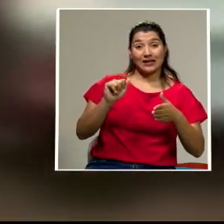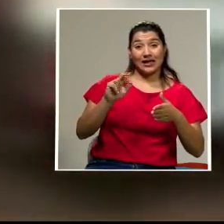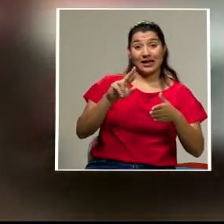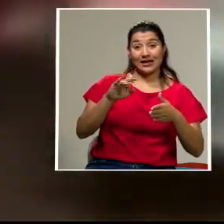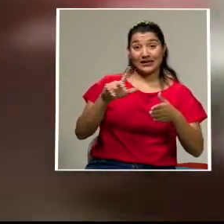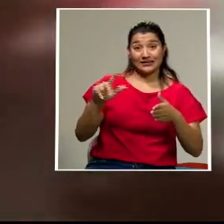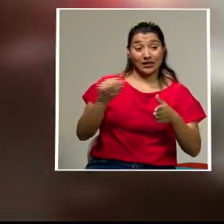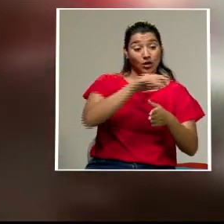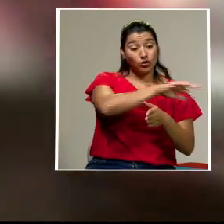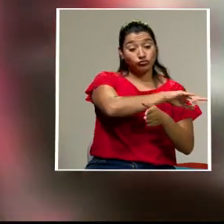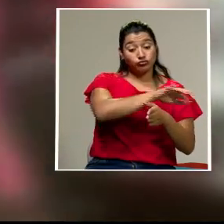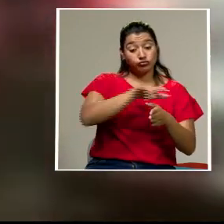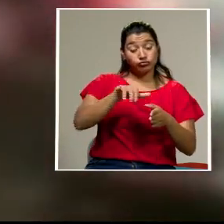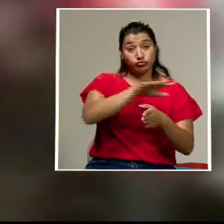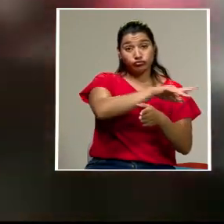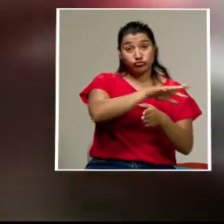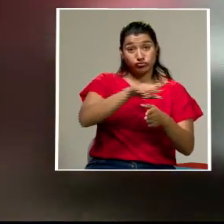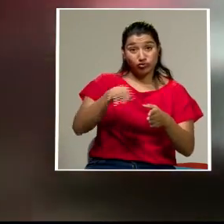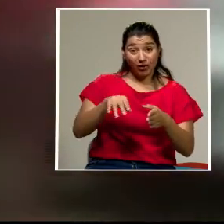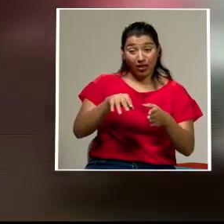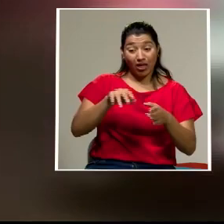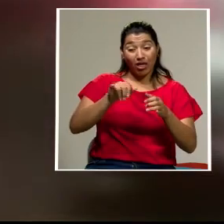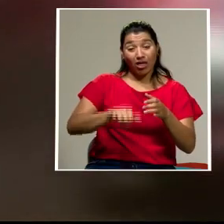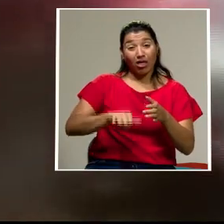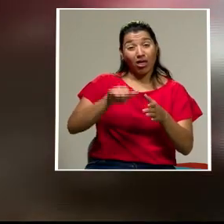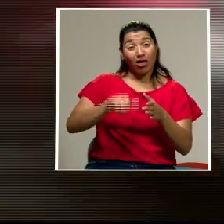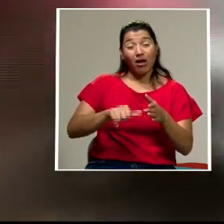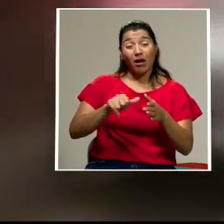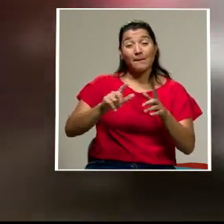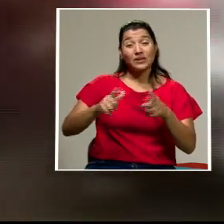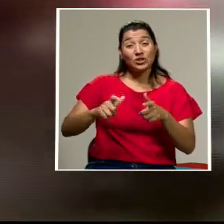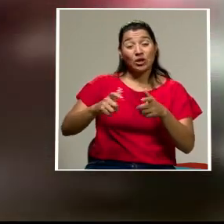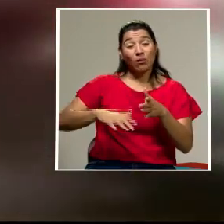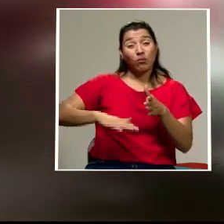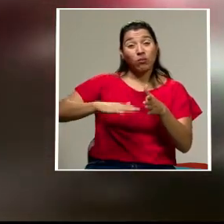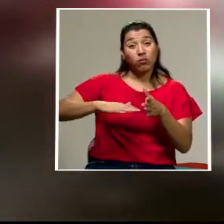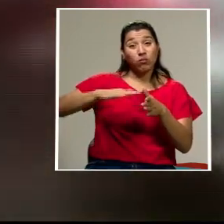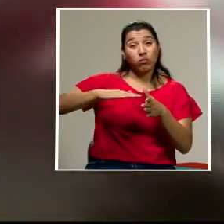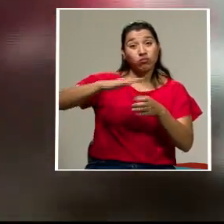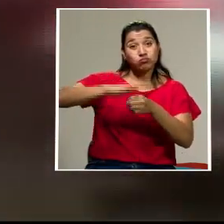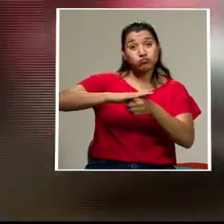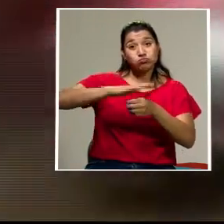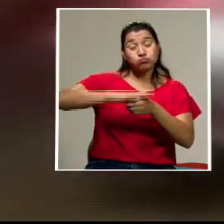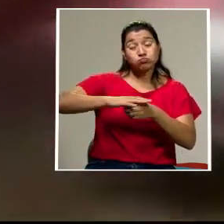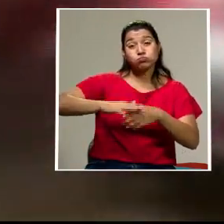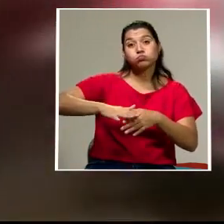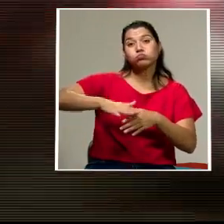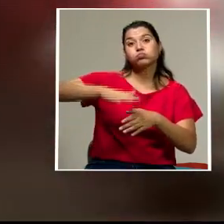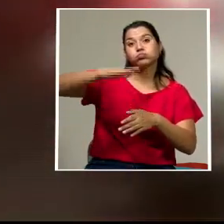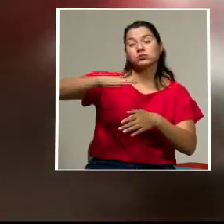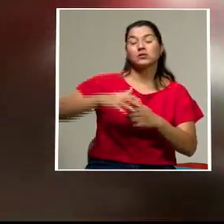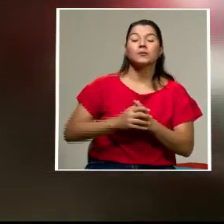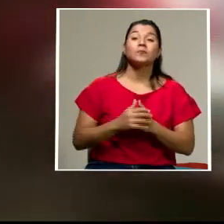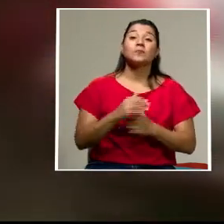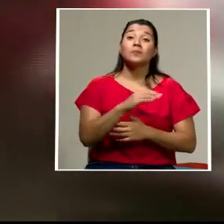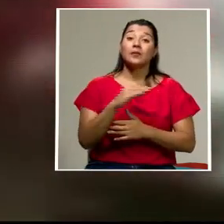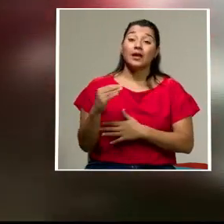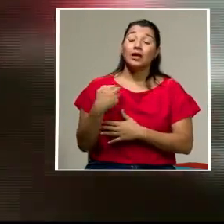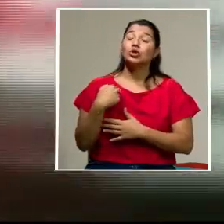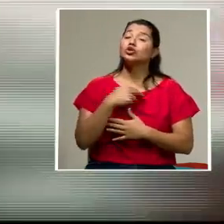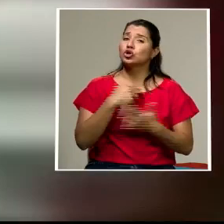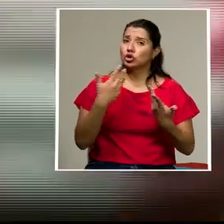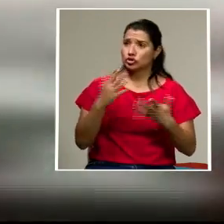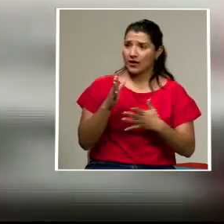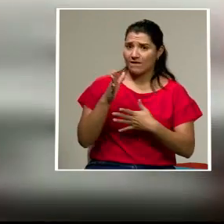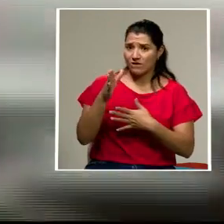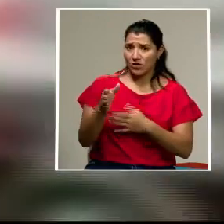otros tipos de trabajo que hemos hecho, intervenciones en lugares donde la capacidad hidráulica ya es muy ineficiente, y hemos hecho trabajos en Atillo, hemos